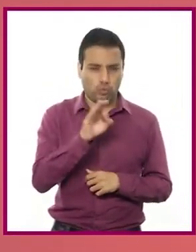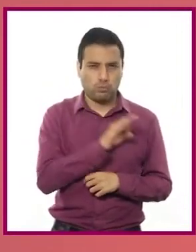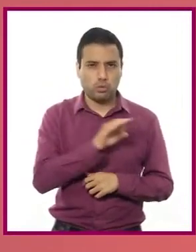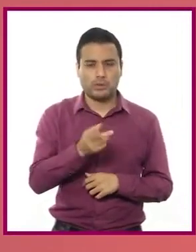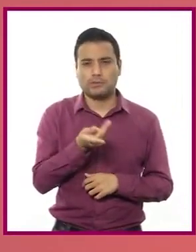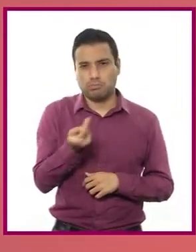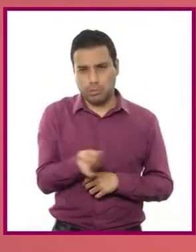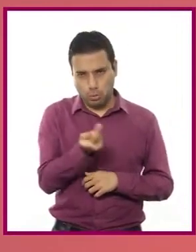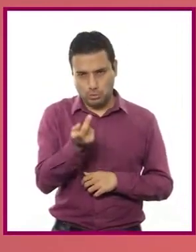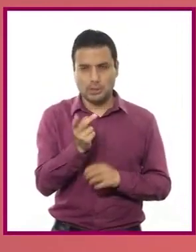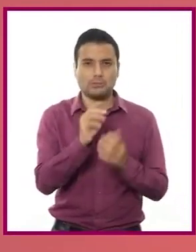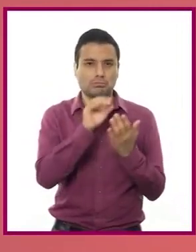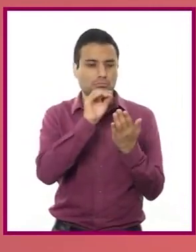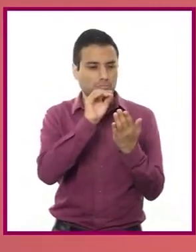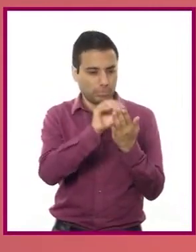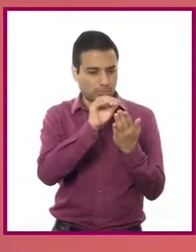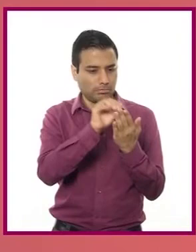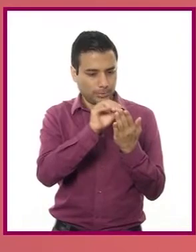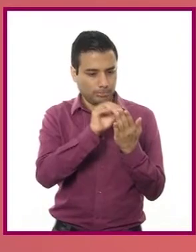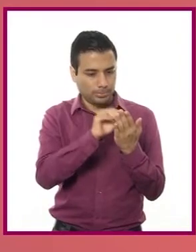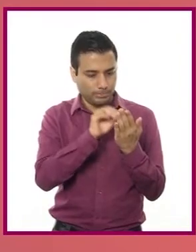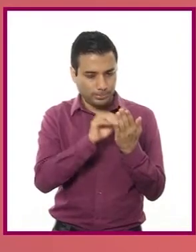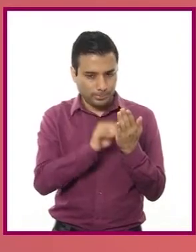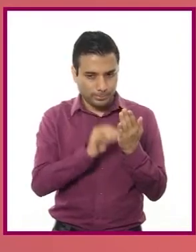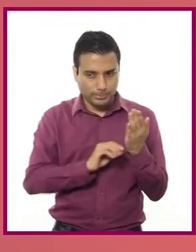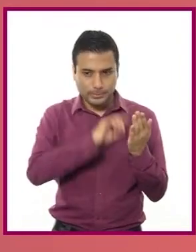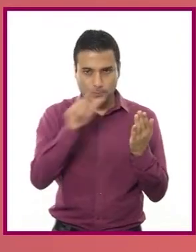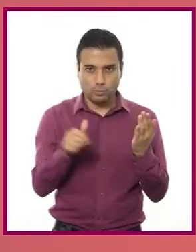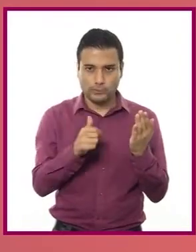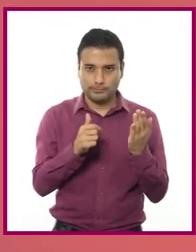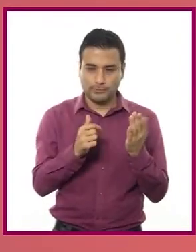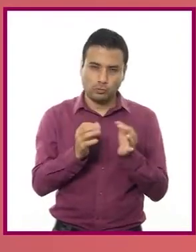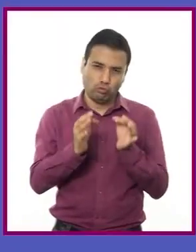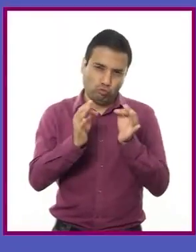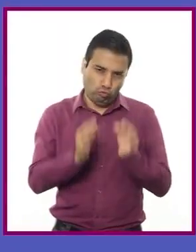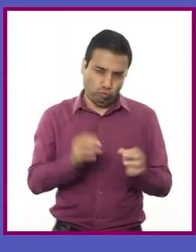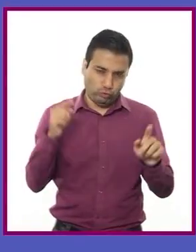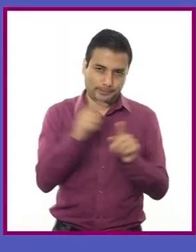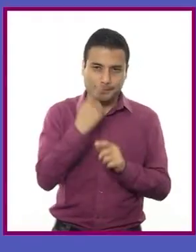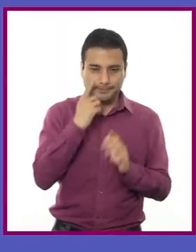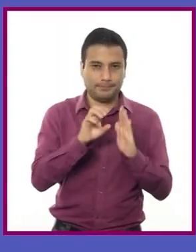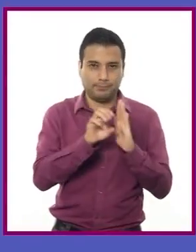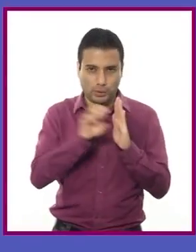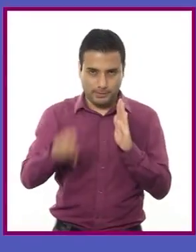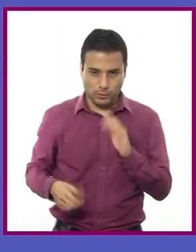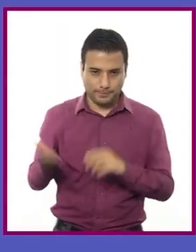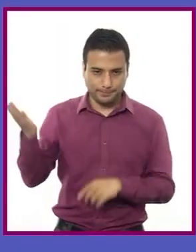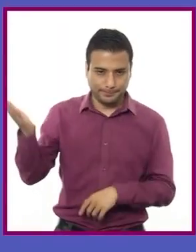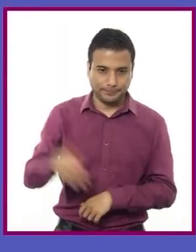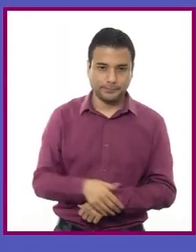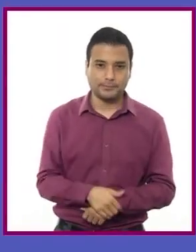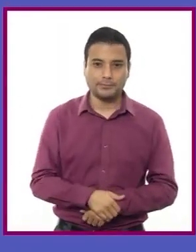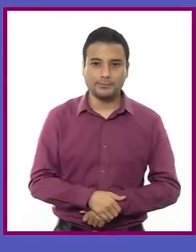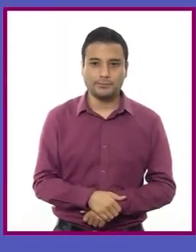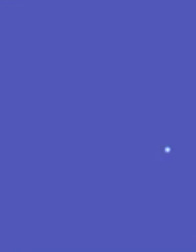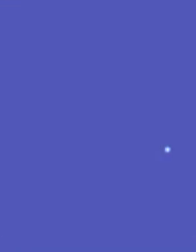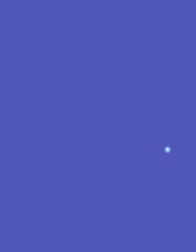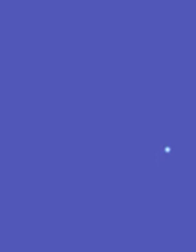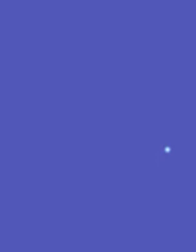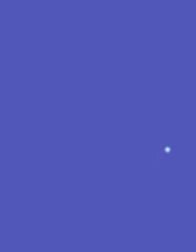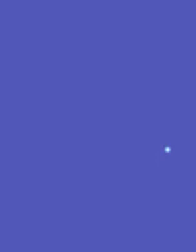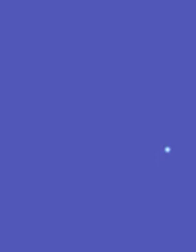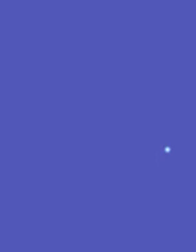les ayude a delimitar su investigación. Por ejemplo, ¿qué problemas sociales hay